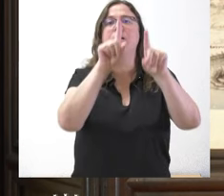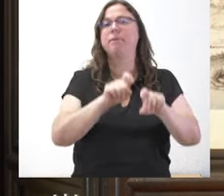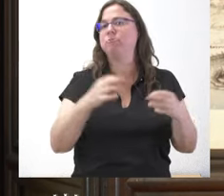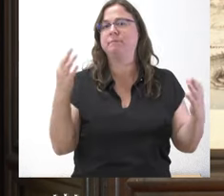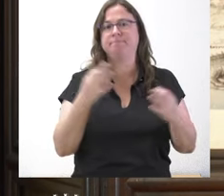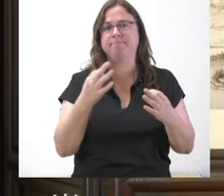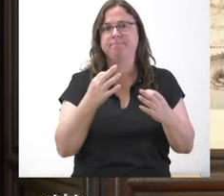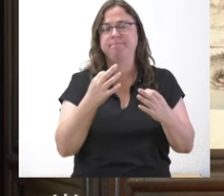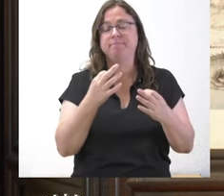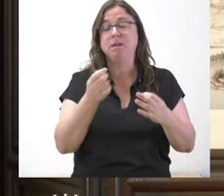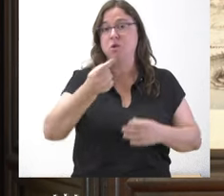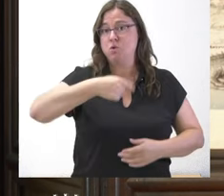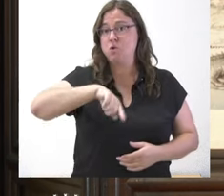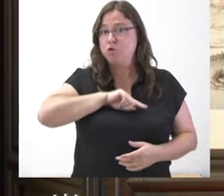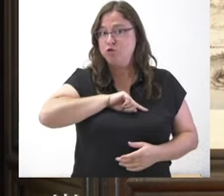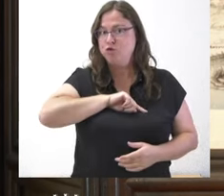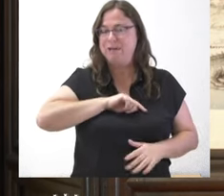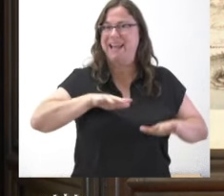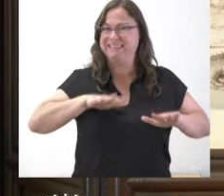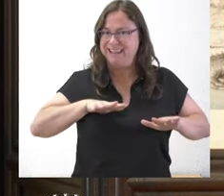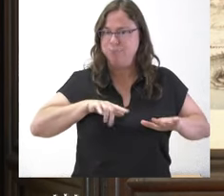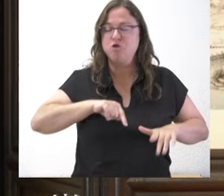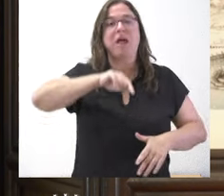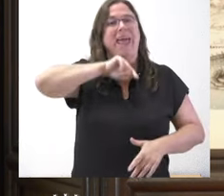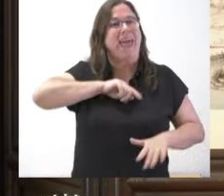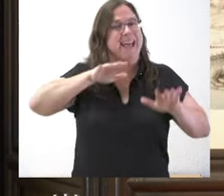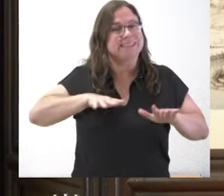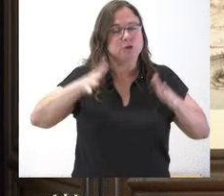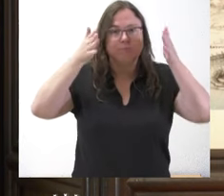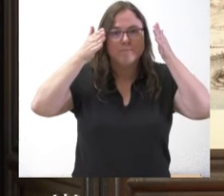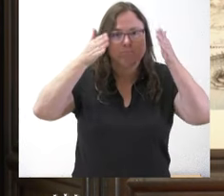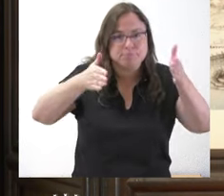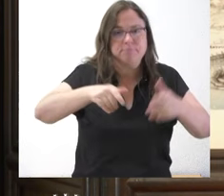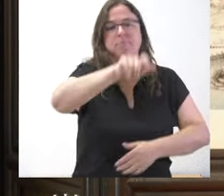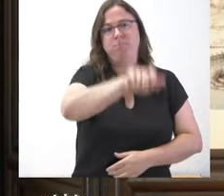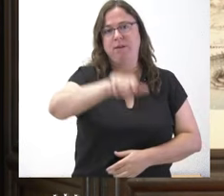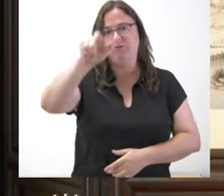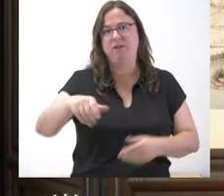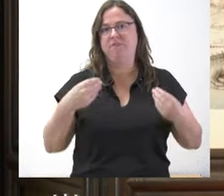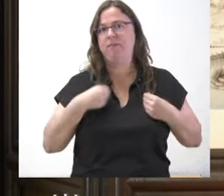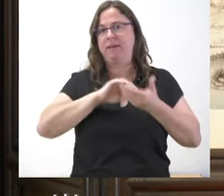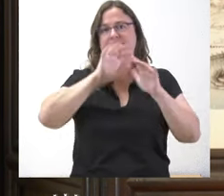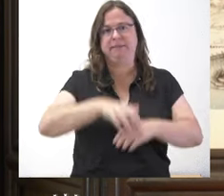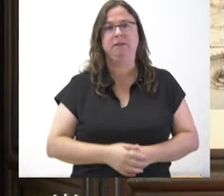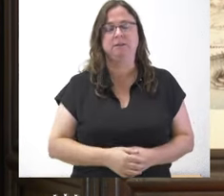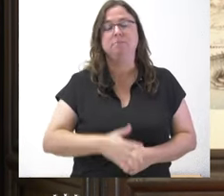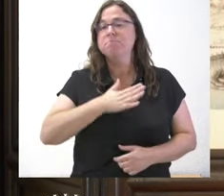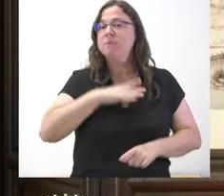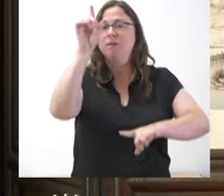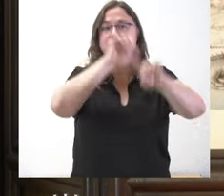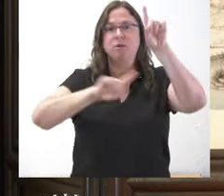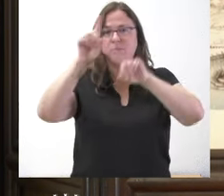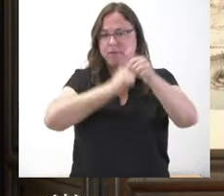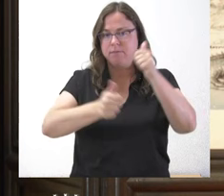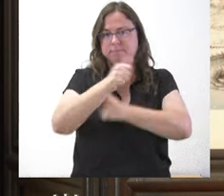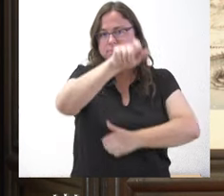que estamos estoy centrado en las personas de Castilla y león Esa es mi preocupación